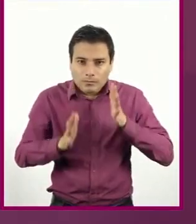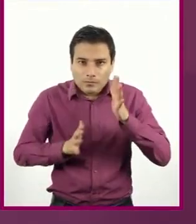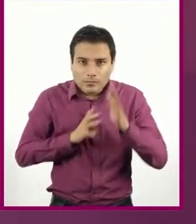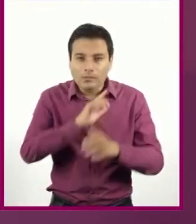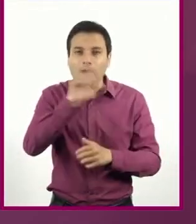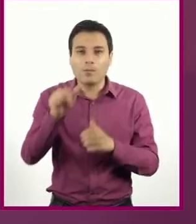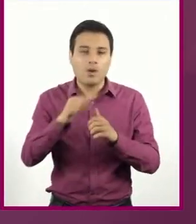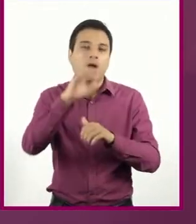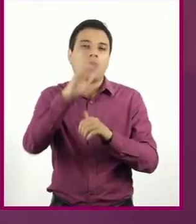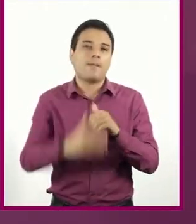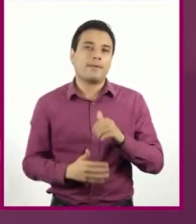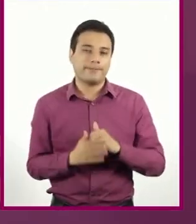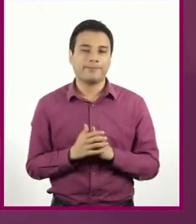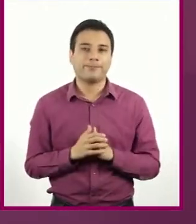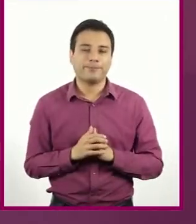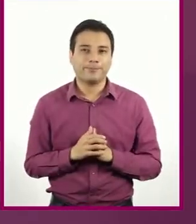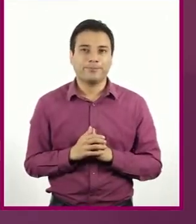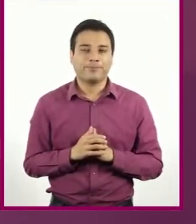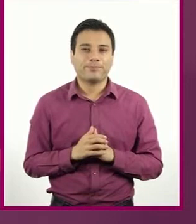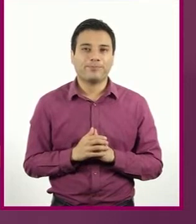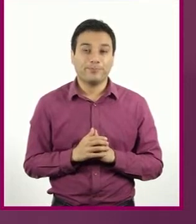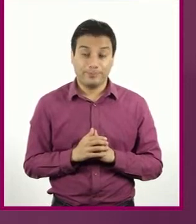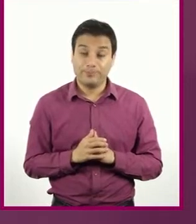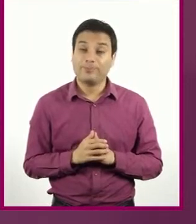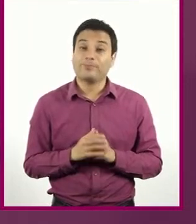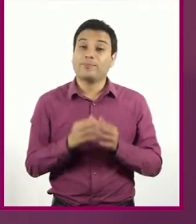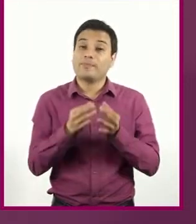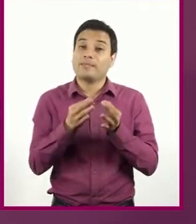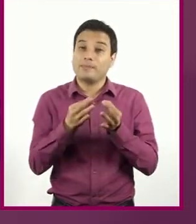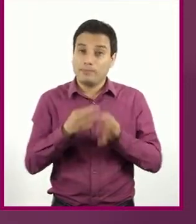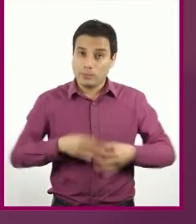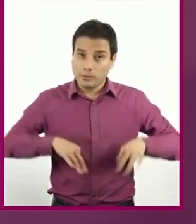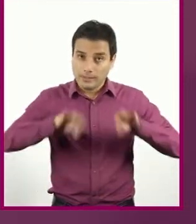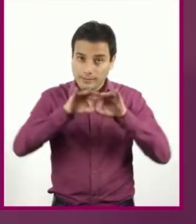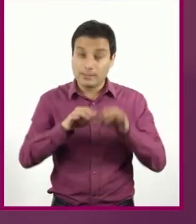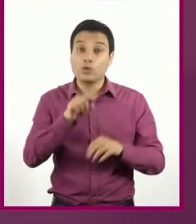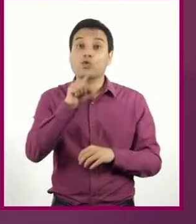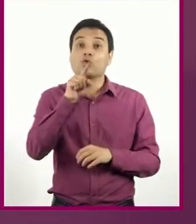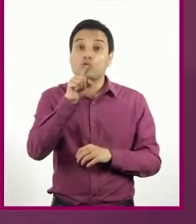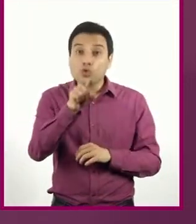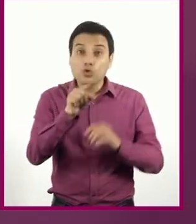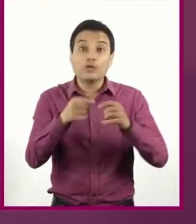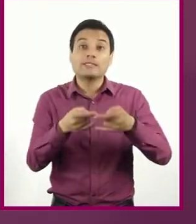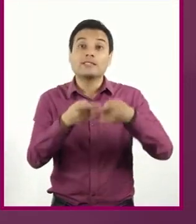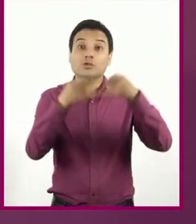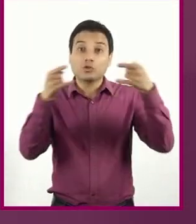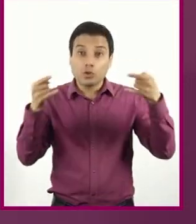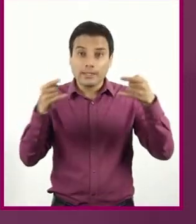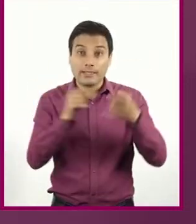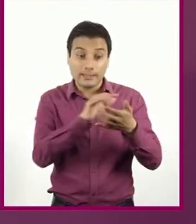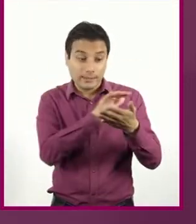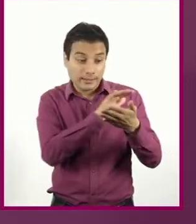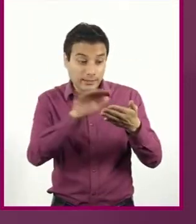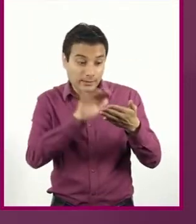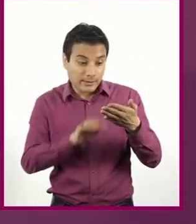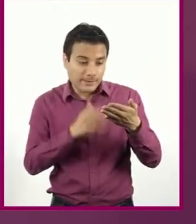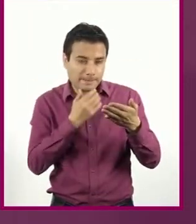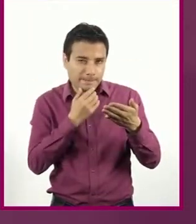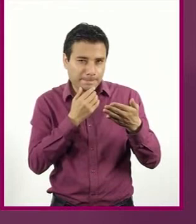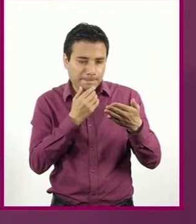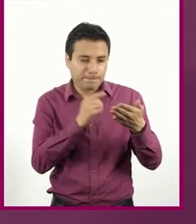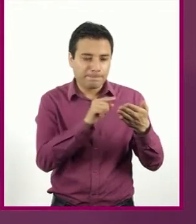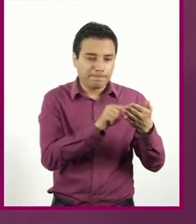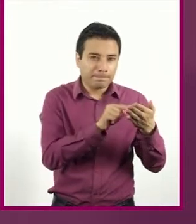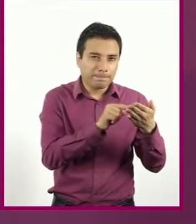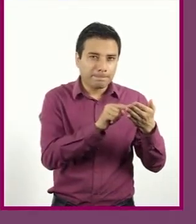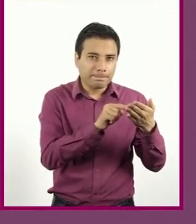finaliza. Por eso es importante que, al revisar nuestra narración, consideremos los aspectos que llevará cada